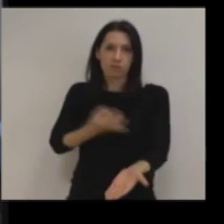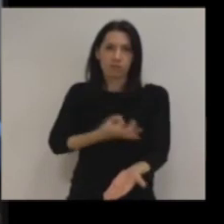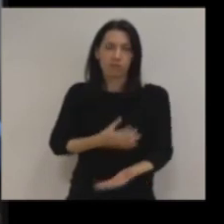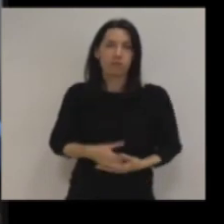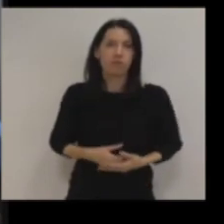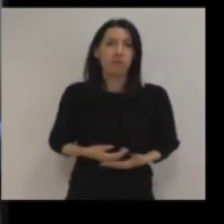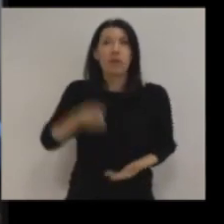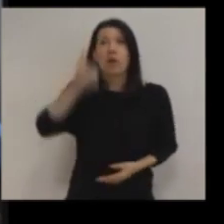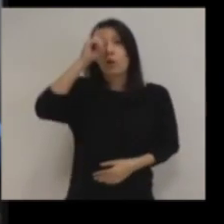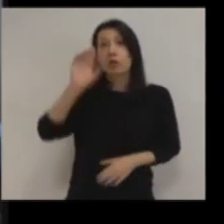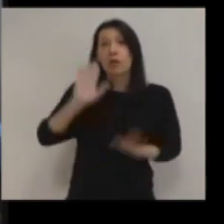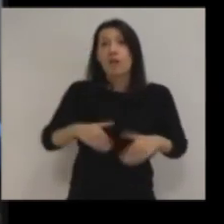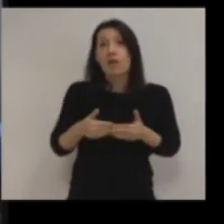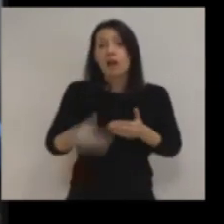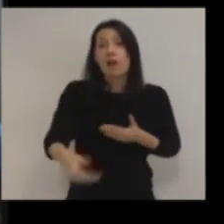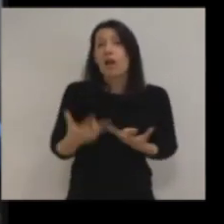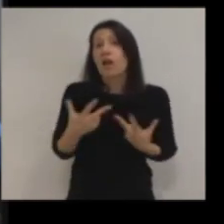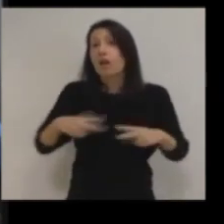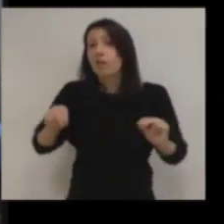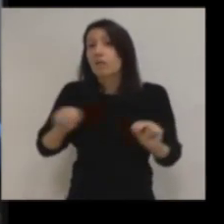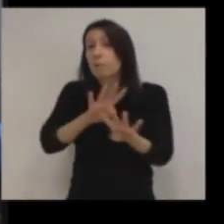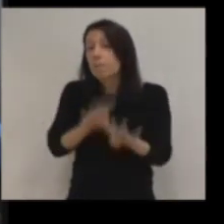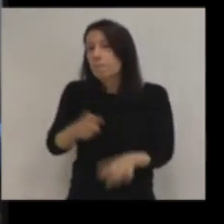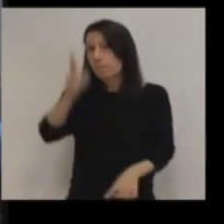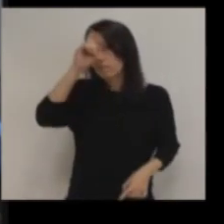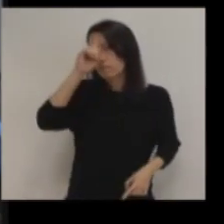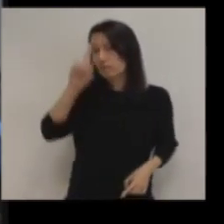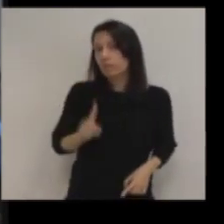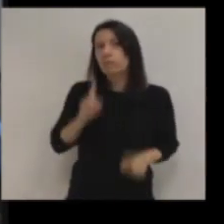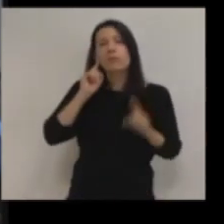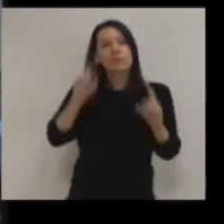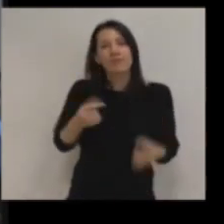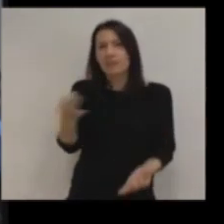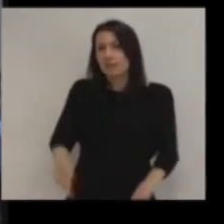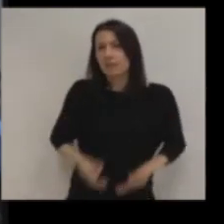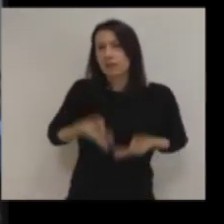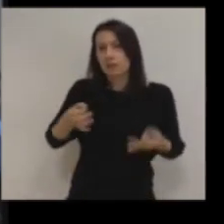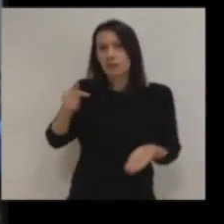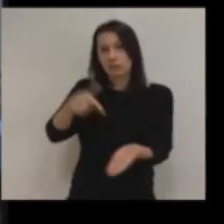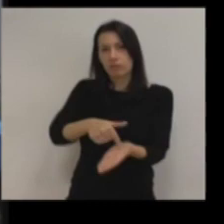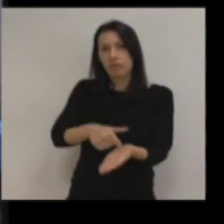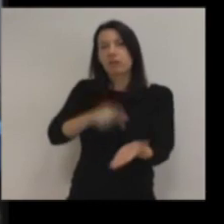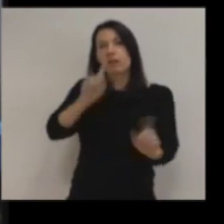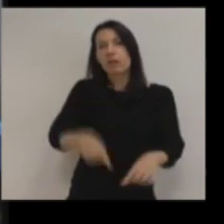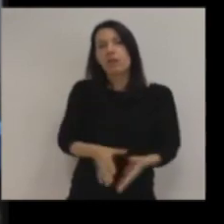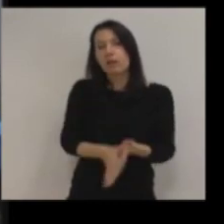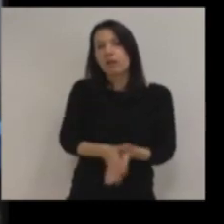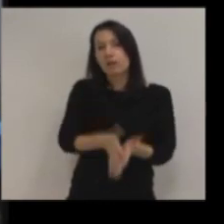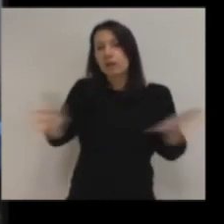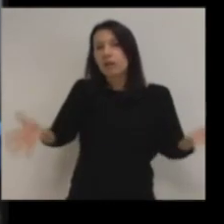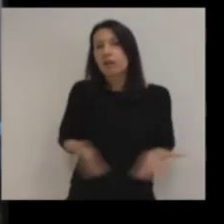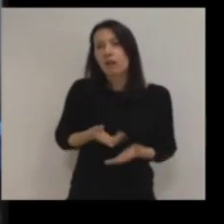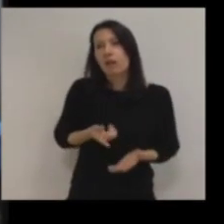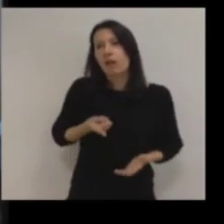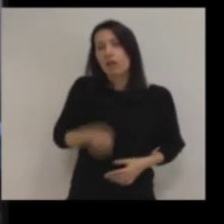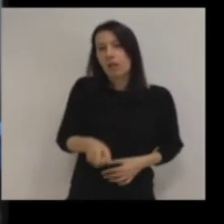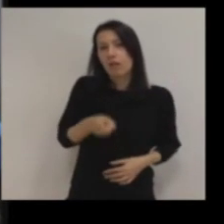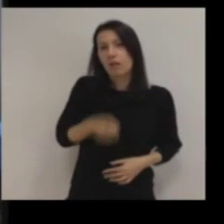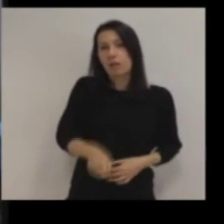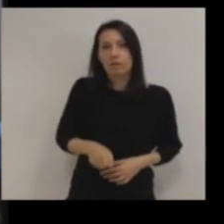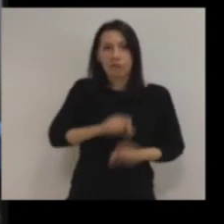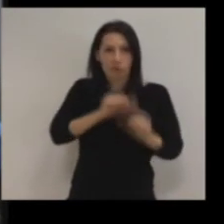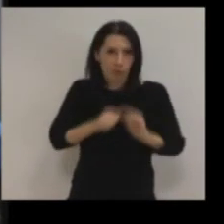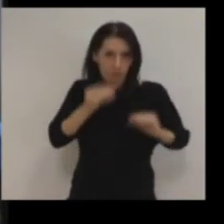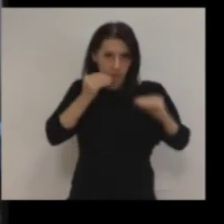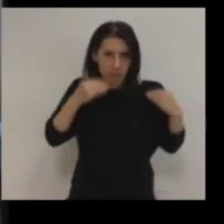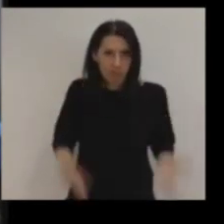no sabemos cuándo va a acabar, pero por lo menos, y que hay que incentivar y desde luego y provocar, en el buen